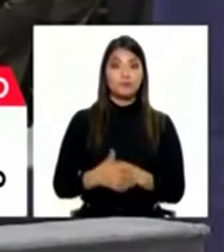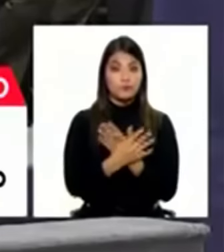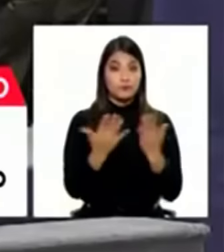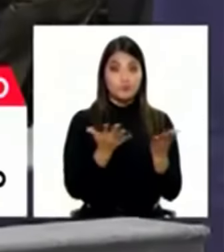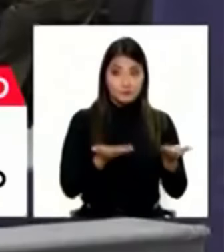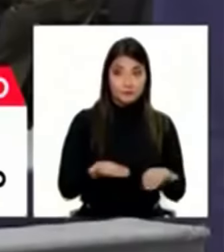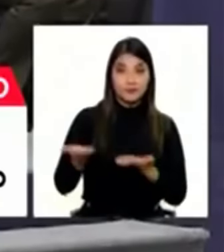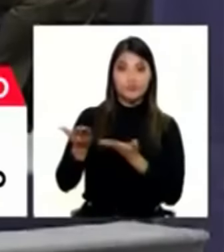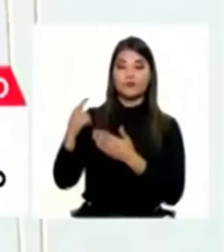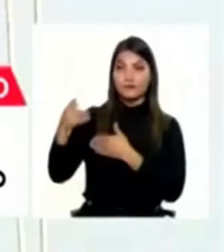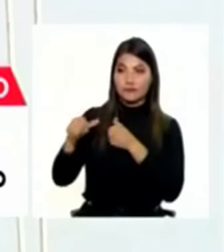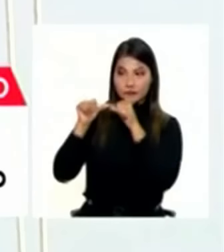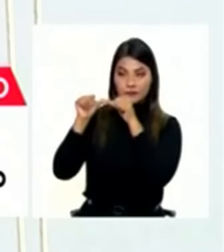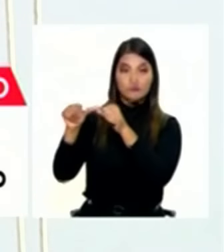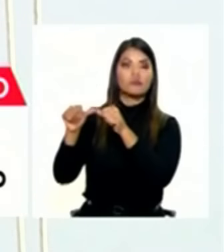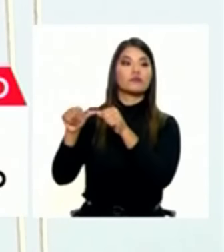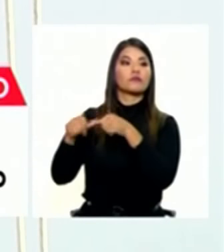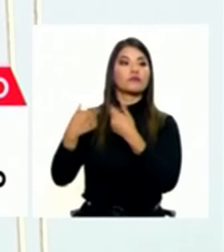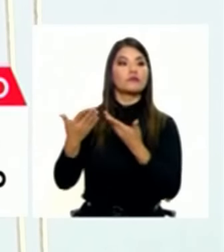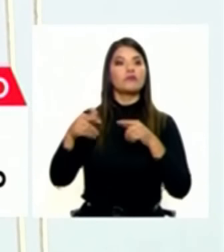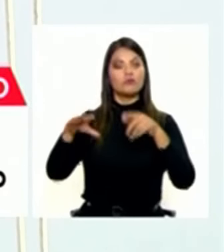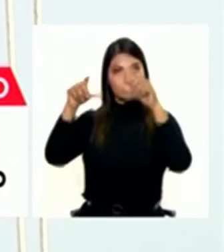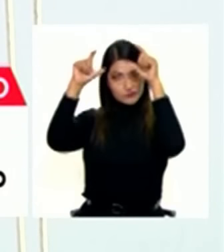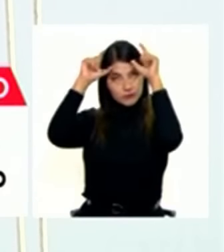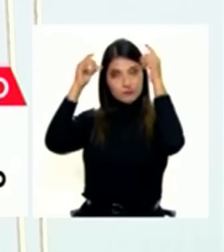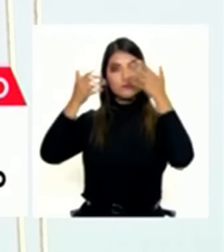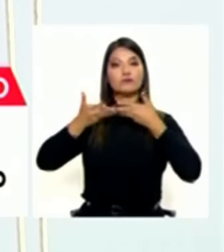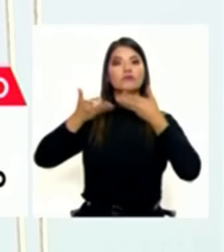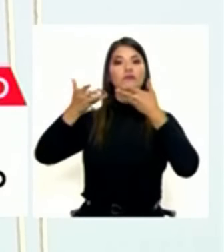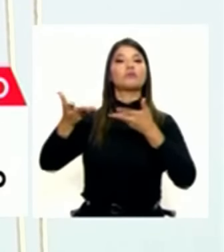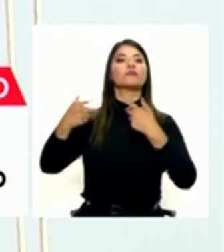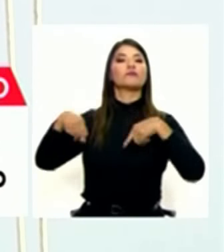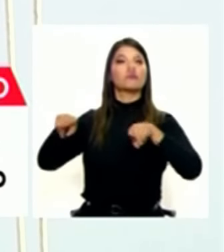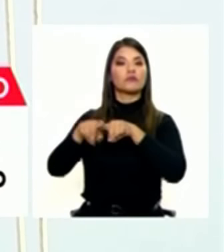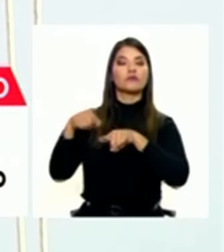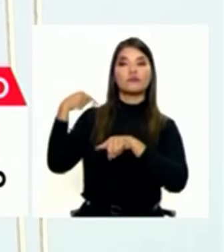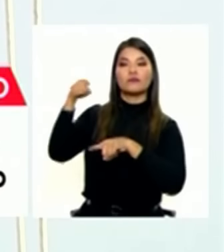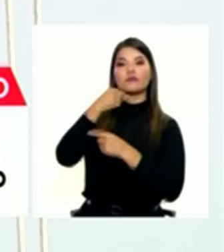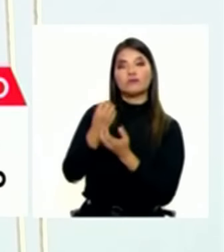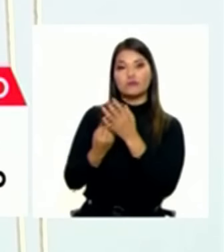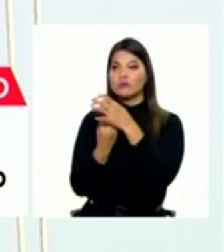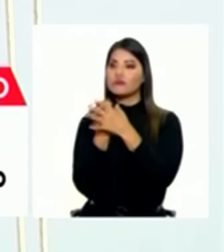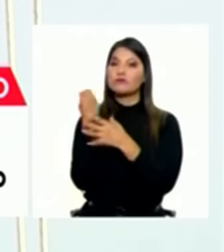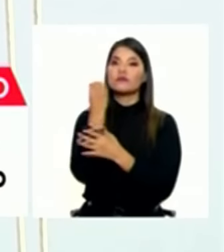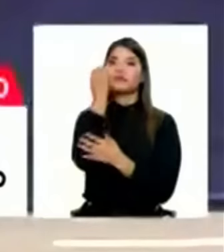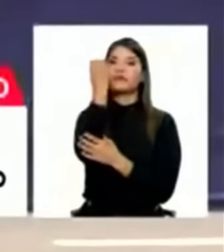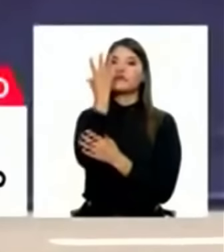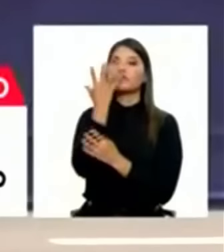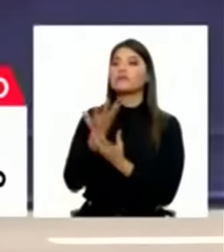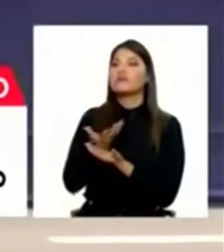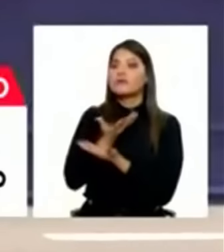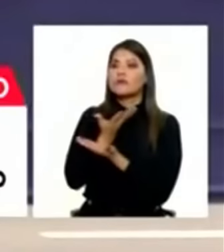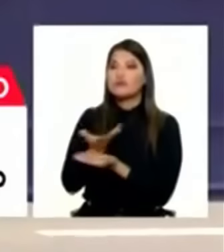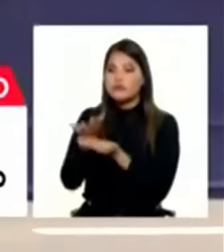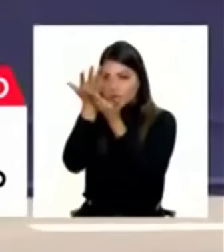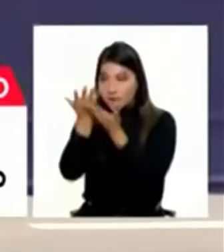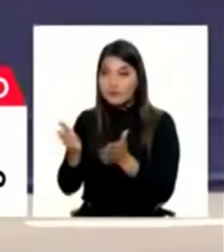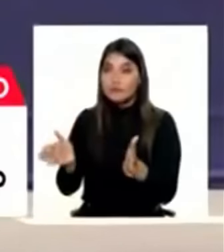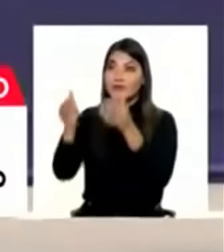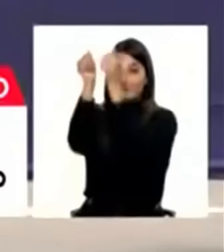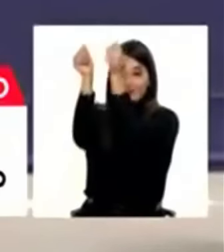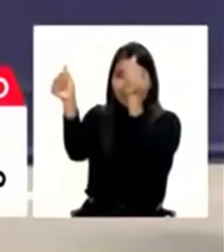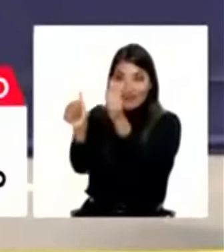continuación, se procede a entregar la ofrenda floral al pie del mausoleo